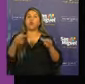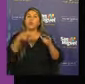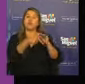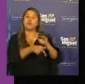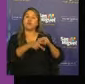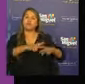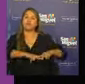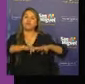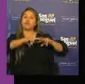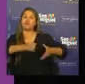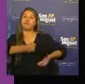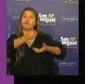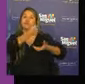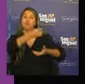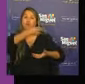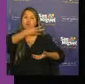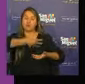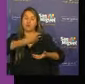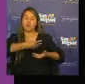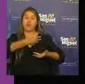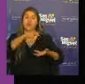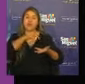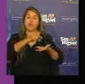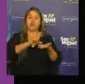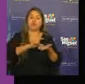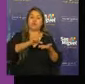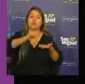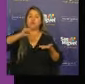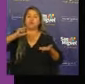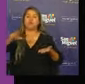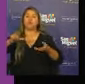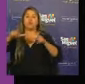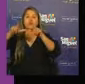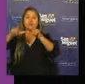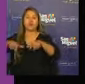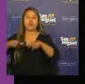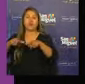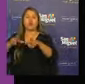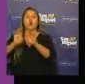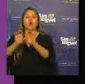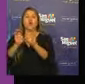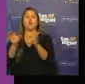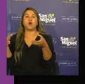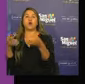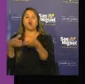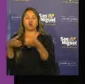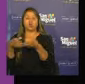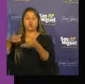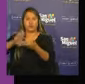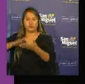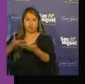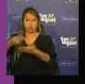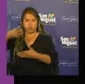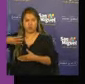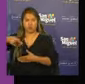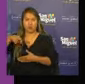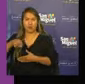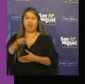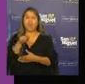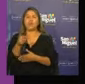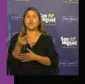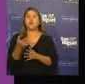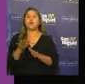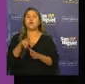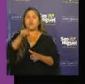y sale íntegramente a la Dirección de Salud de la Corporación Municipal. Estos montos son alrededor